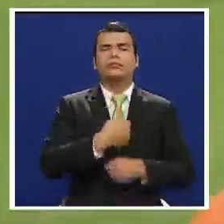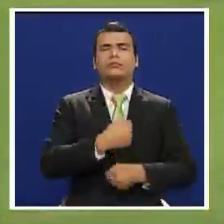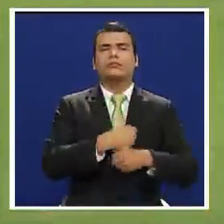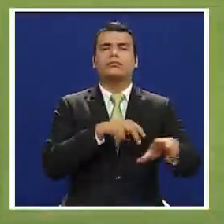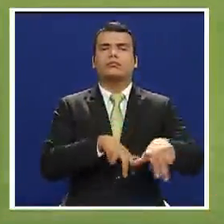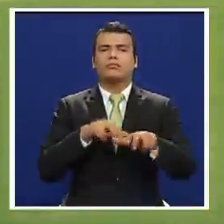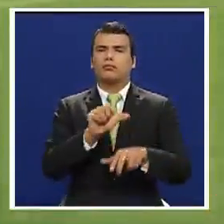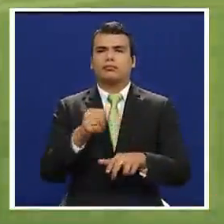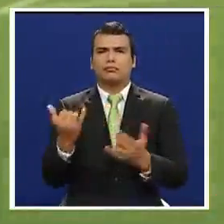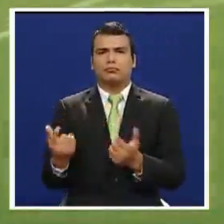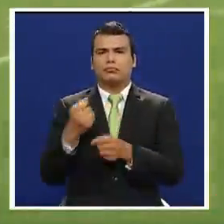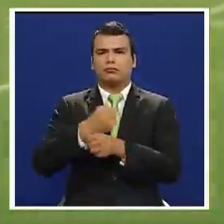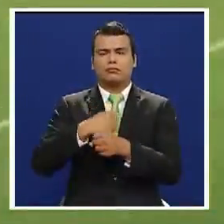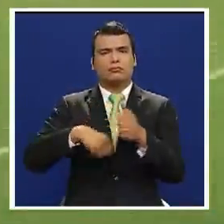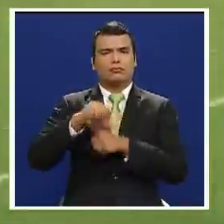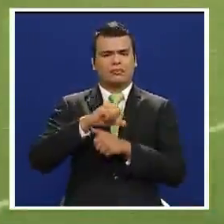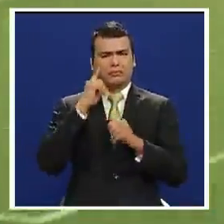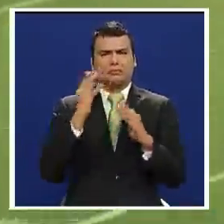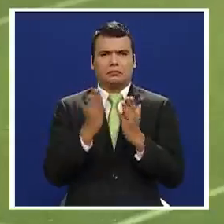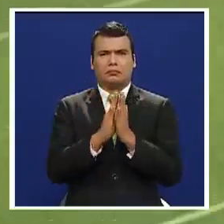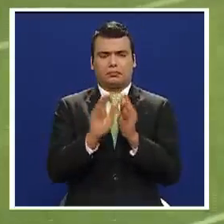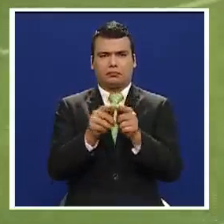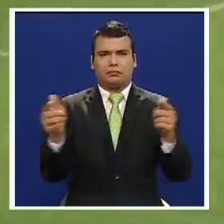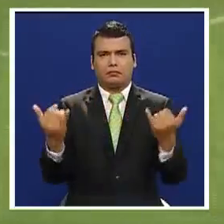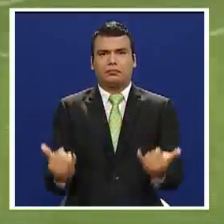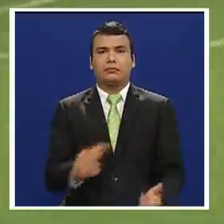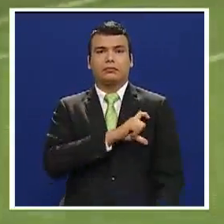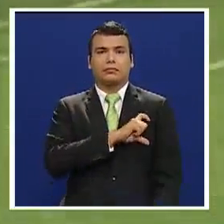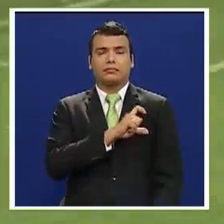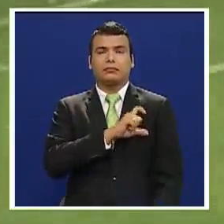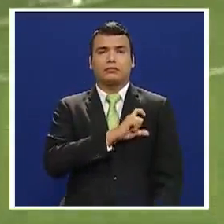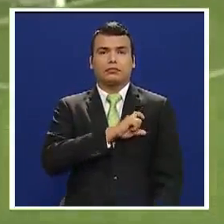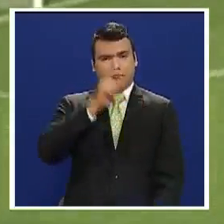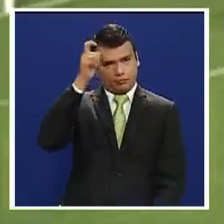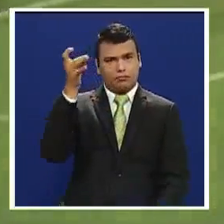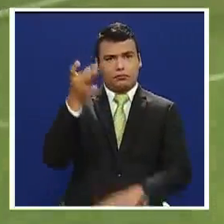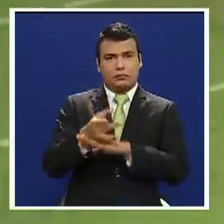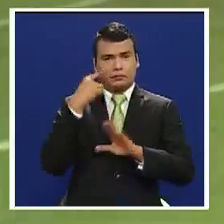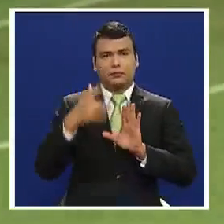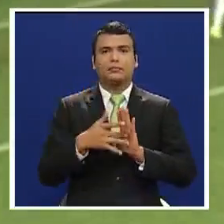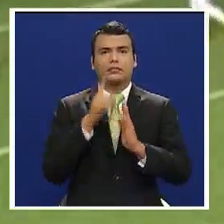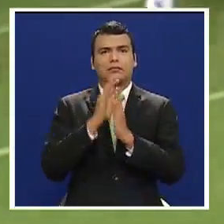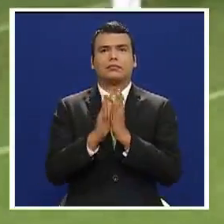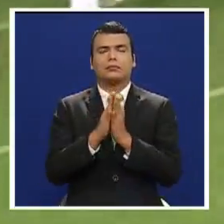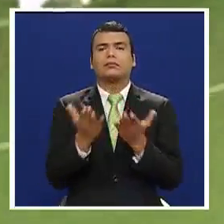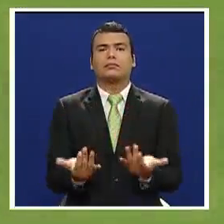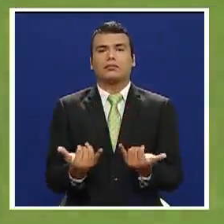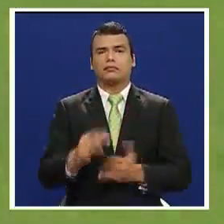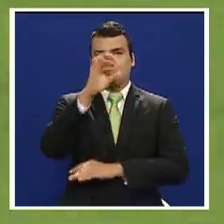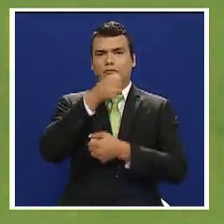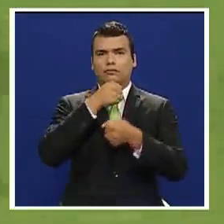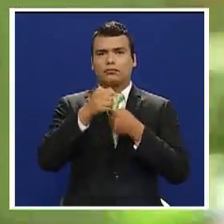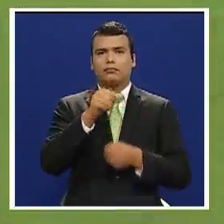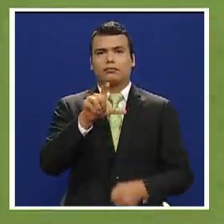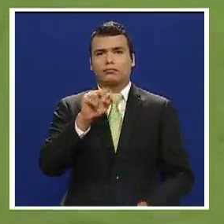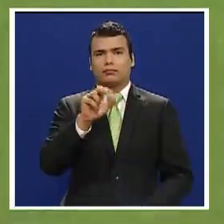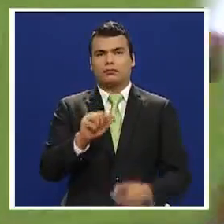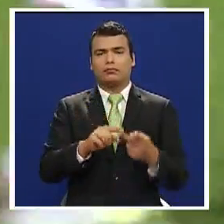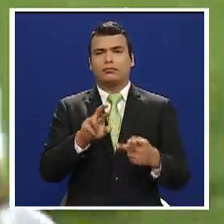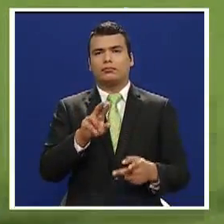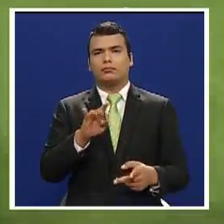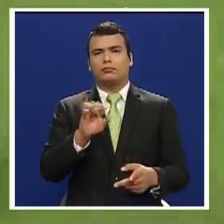mujeres en Cali. La demolición del hotel y el Teatro Ariste en Cali encendieron la polémica en el Consejo Local. Telepacífico